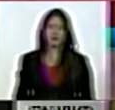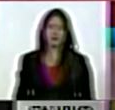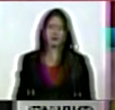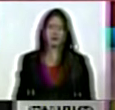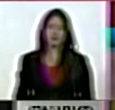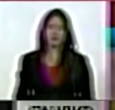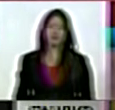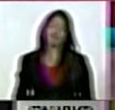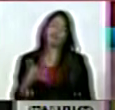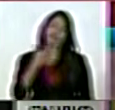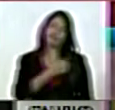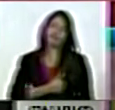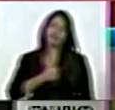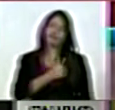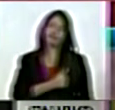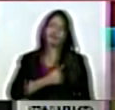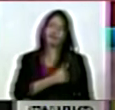Es muy lamentable.